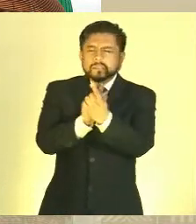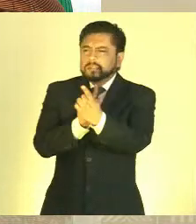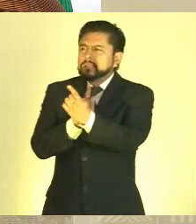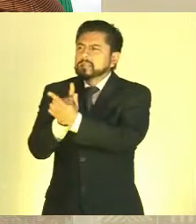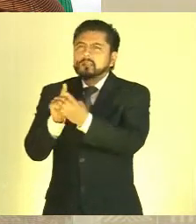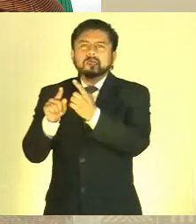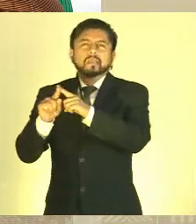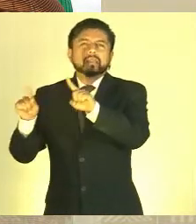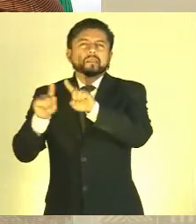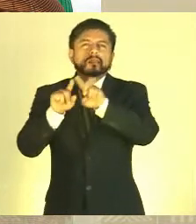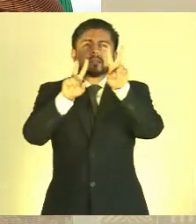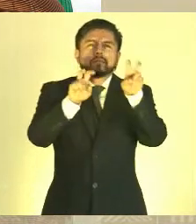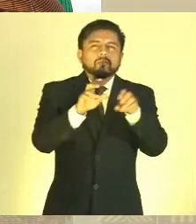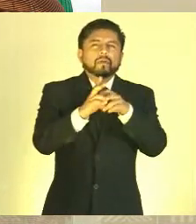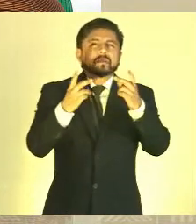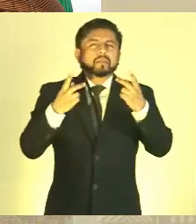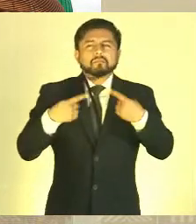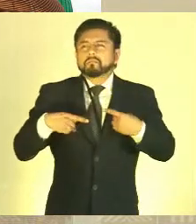creo que la gente